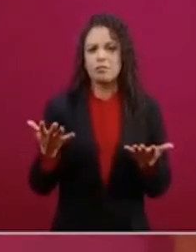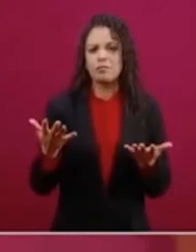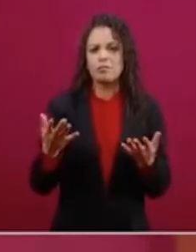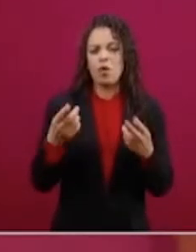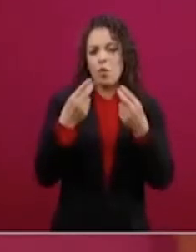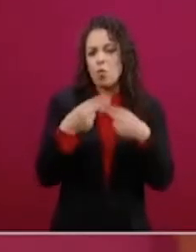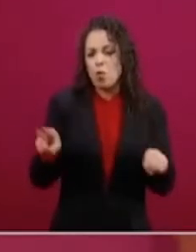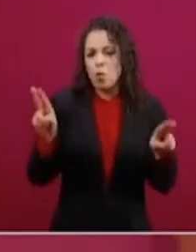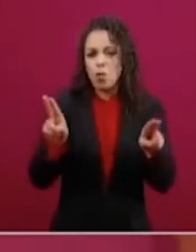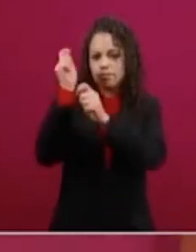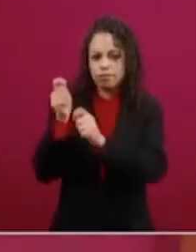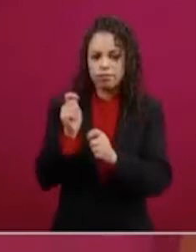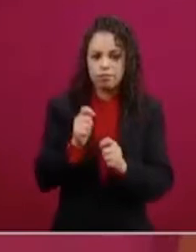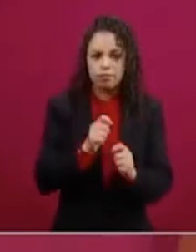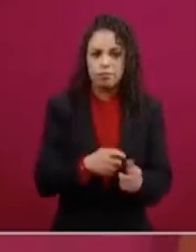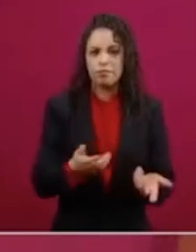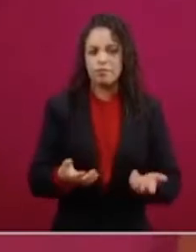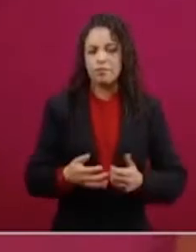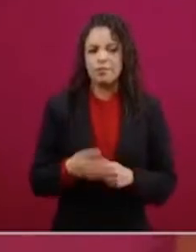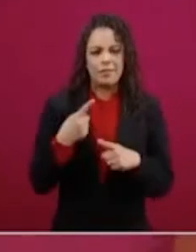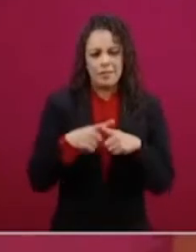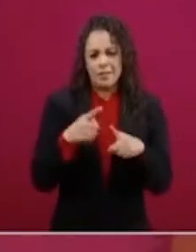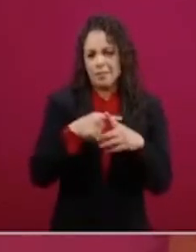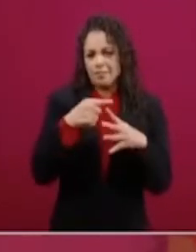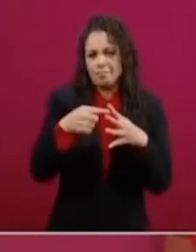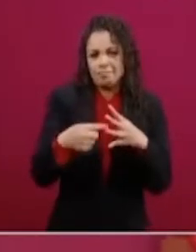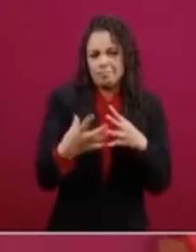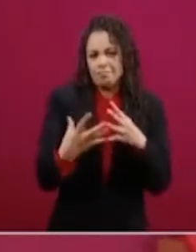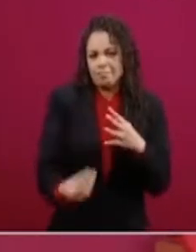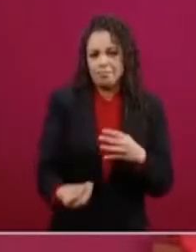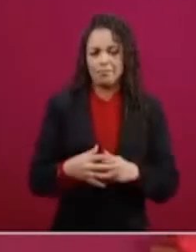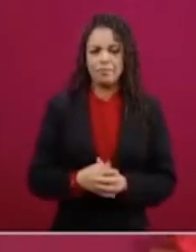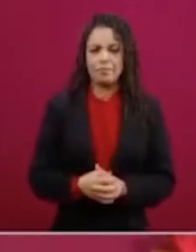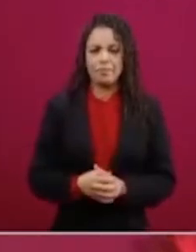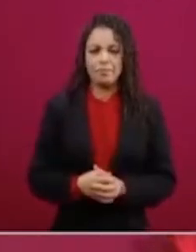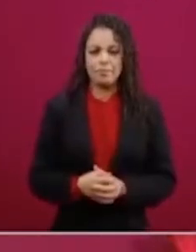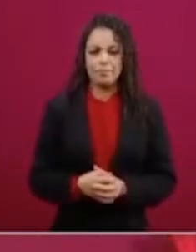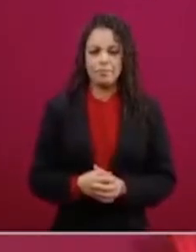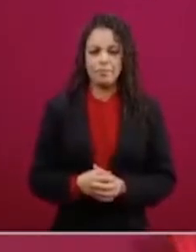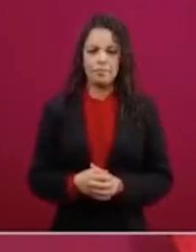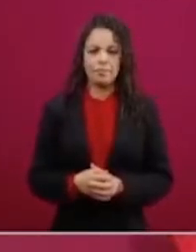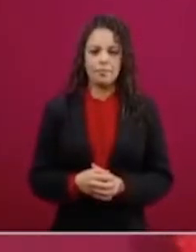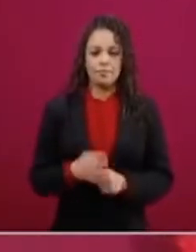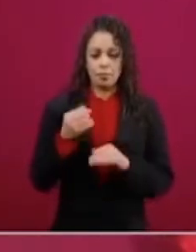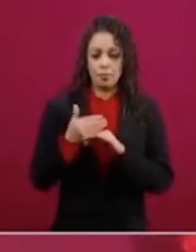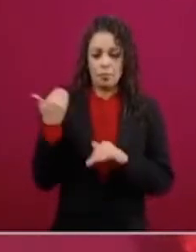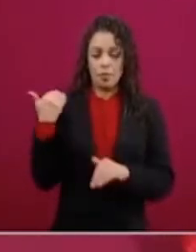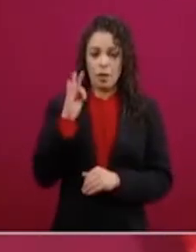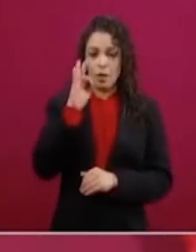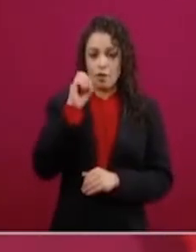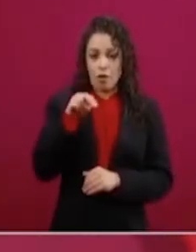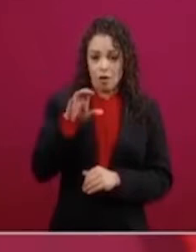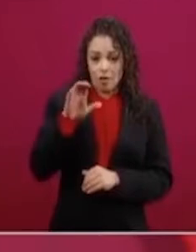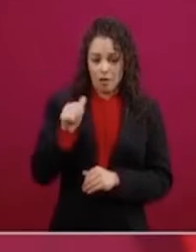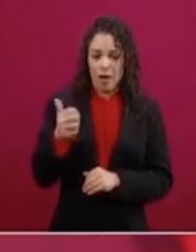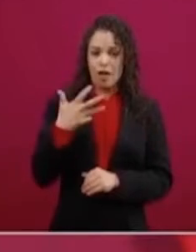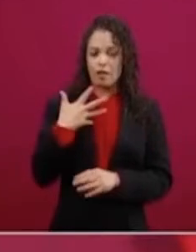pintores, escultores. Ahora, con lo del Fonca, hubo un debate.